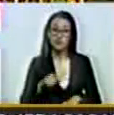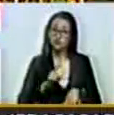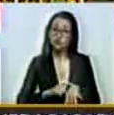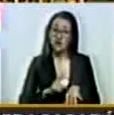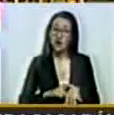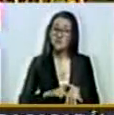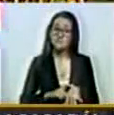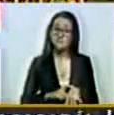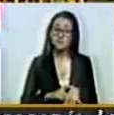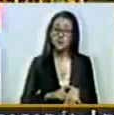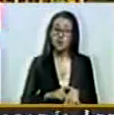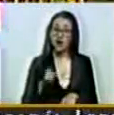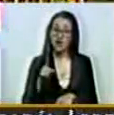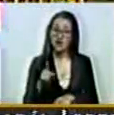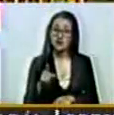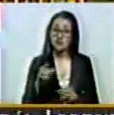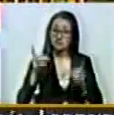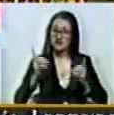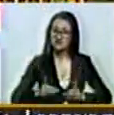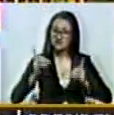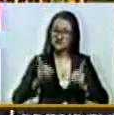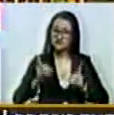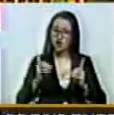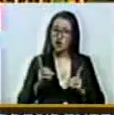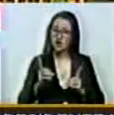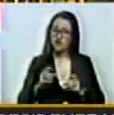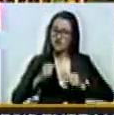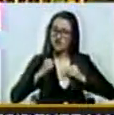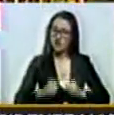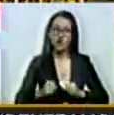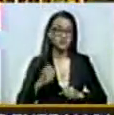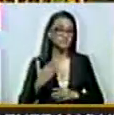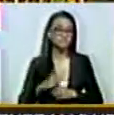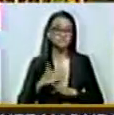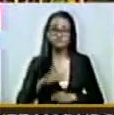el tino de tomar las decisiones más duras.